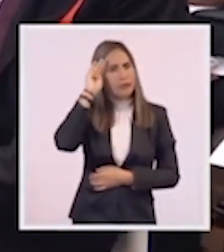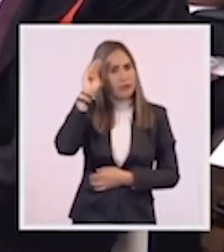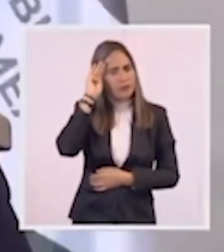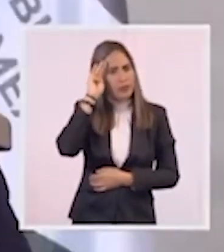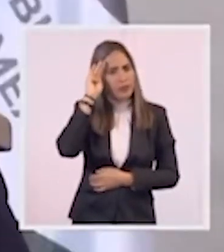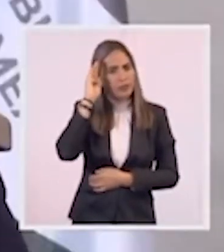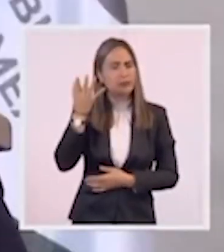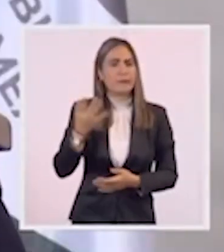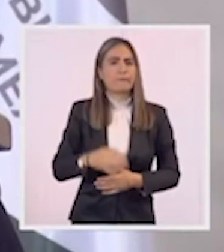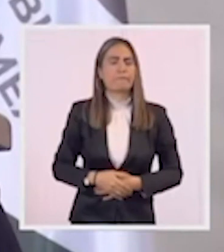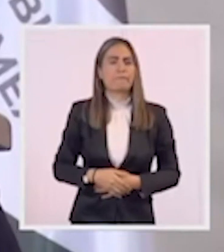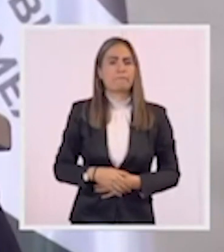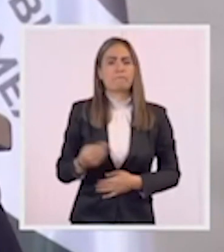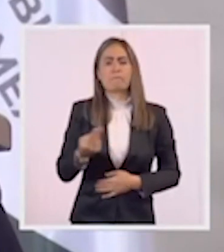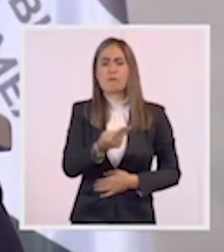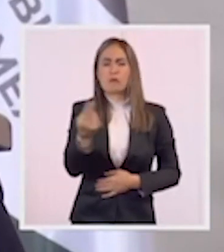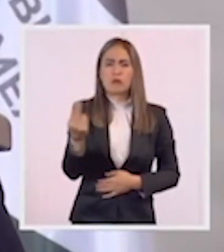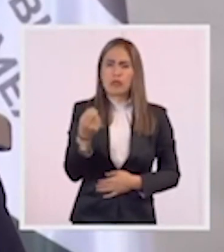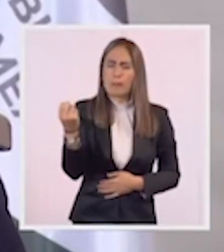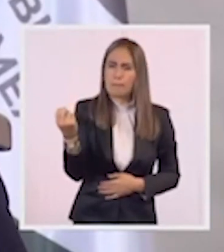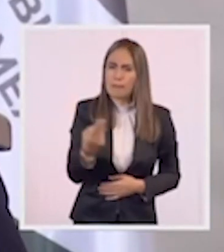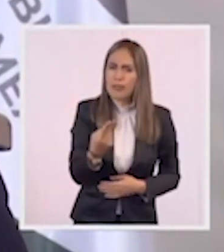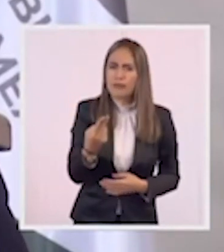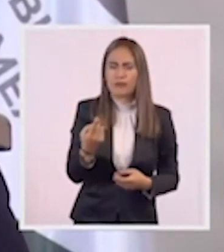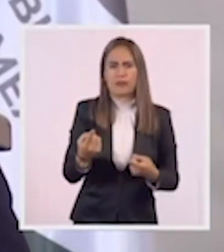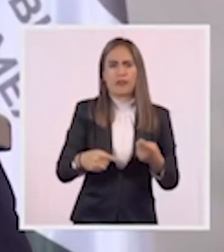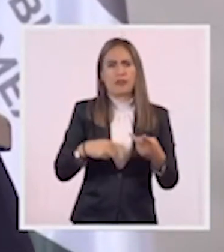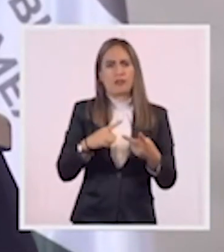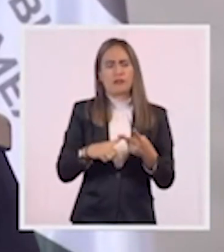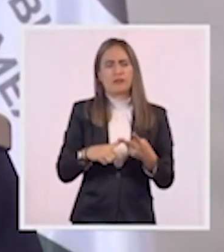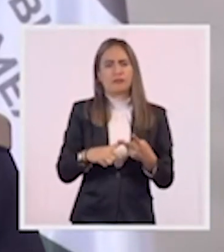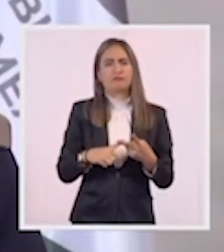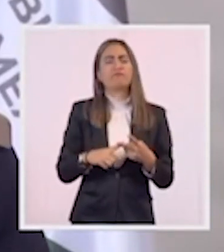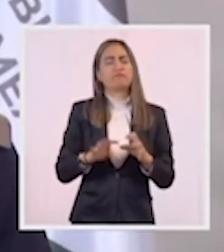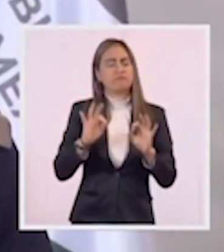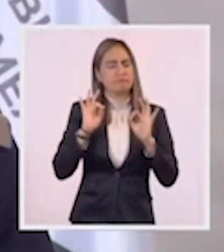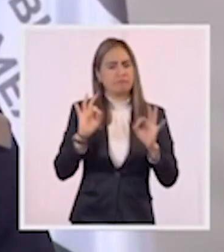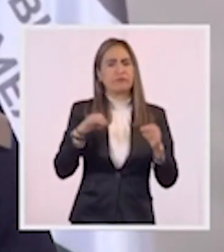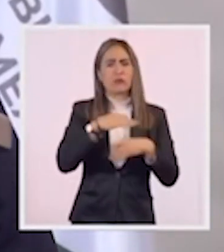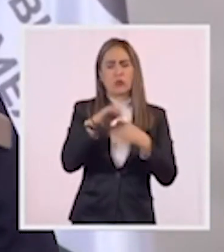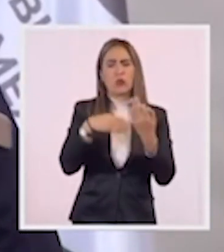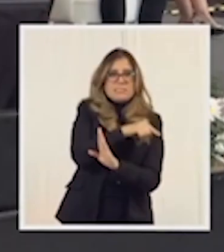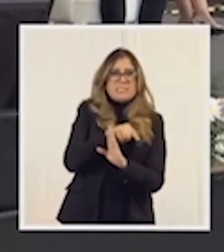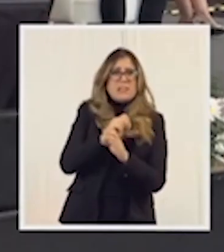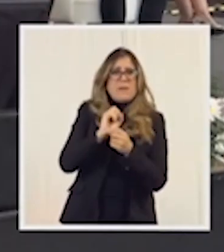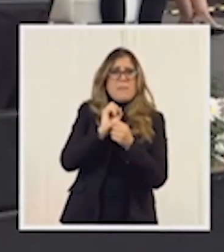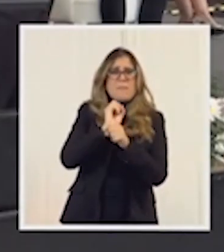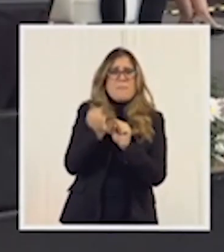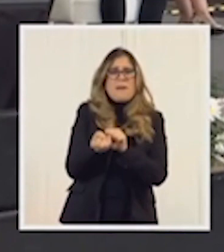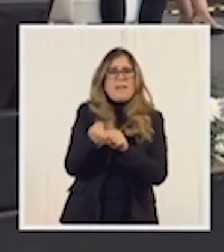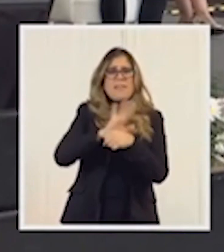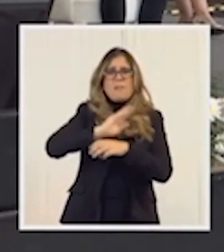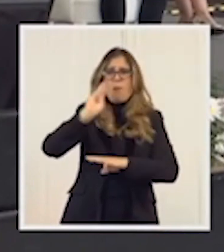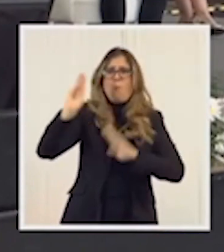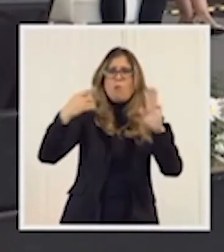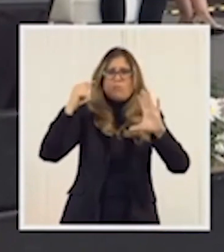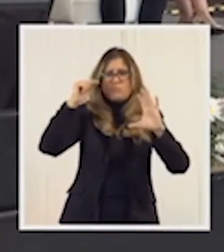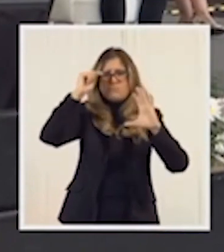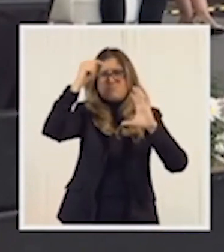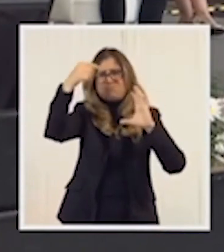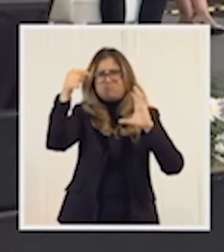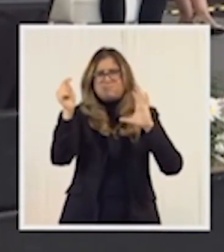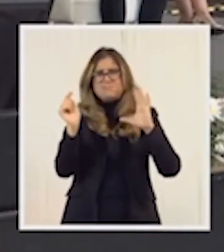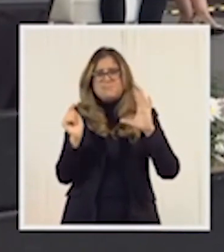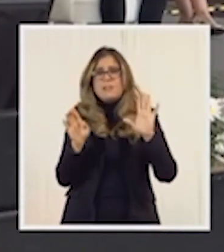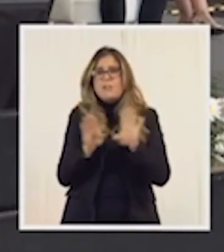Ustedes están haciendo realidad el compromiso de ofrecer una educación universal obligatoria y gratuita. En esta ceremonia, las